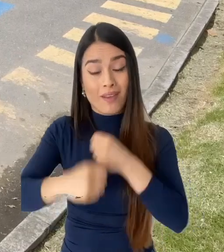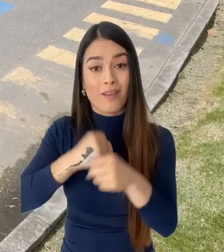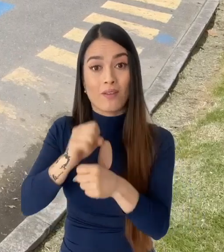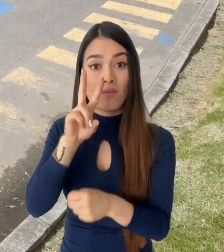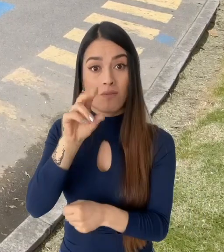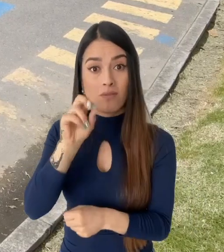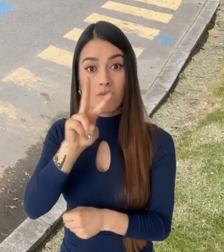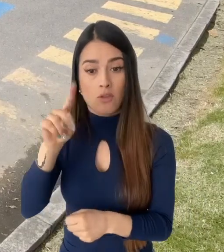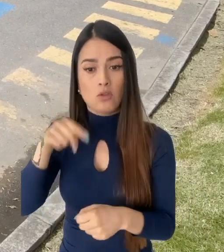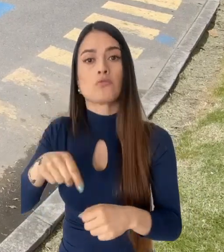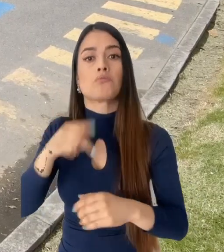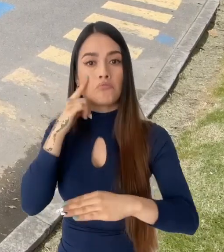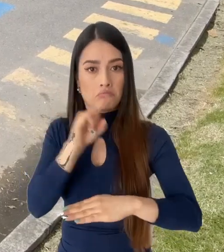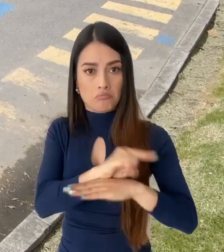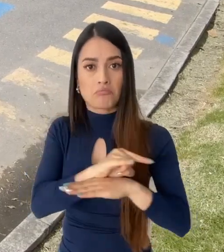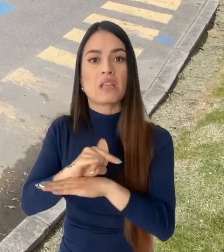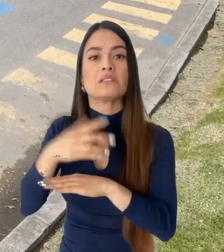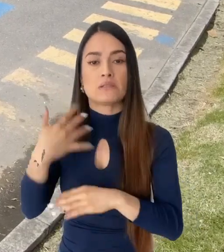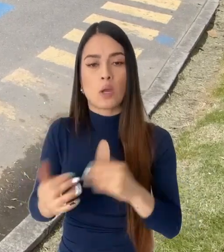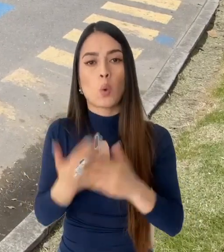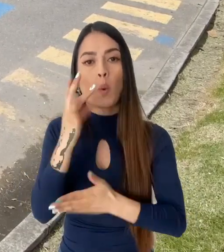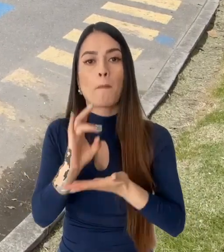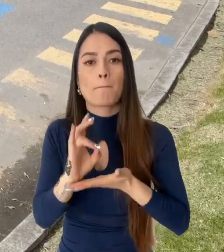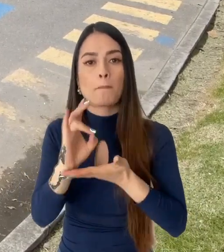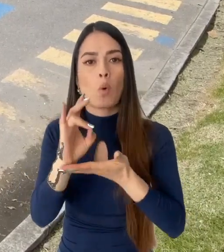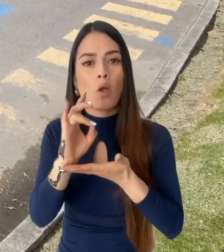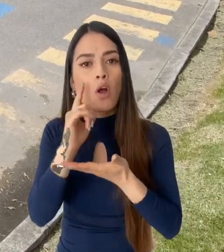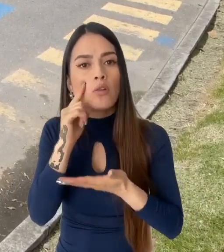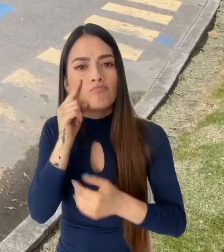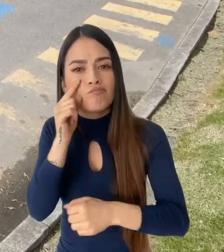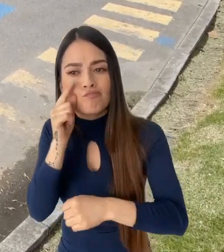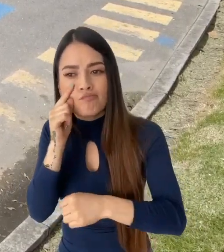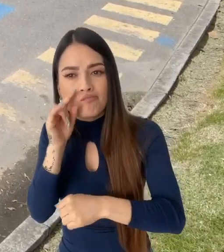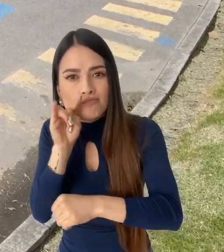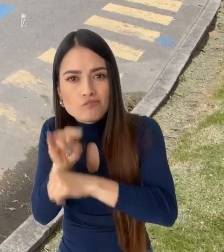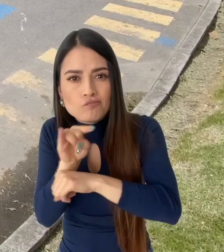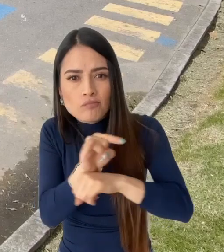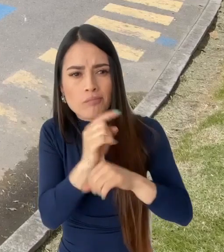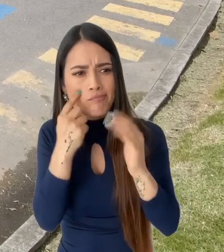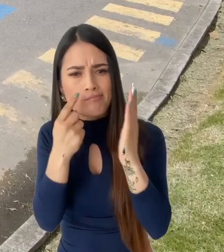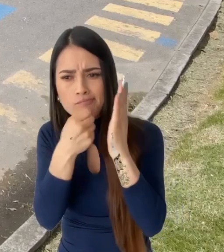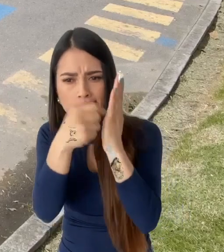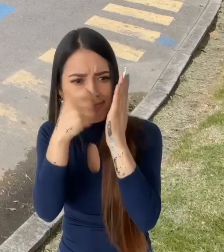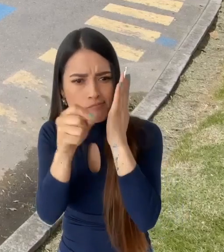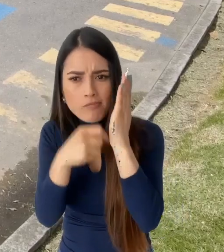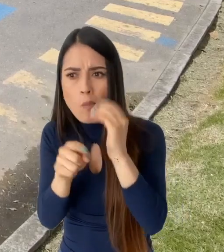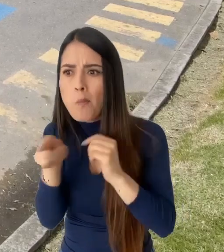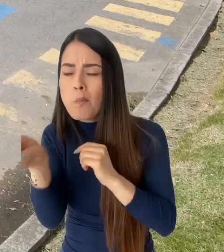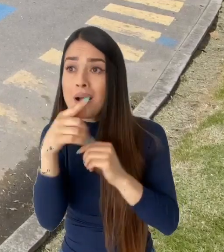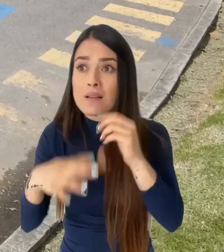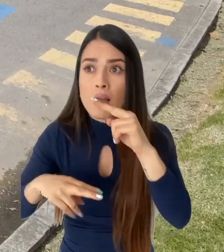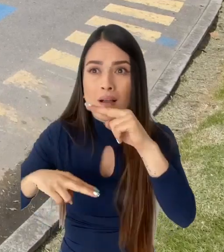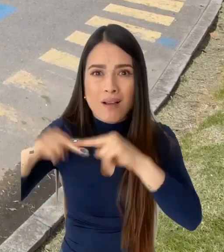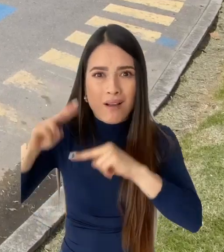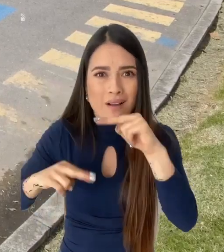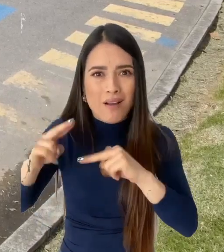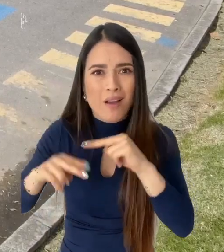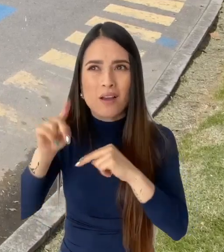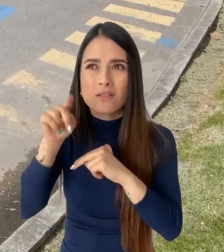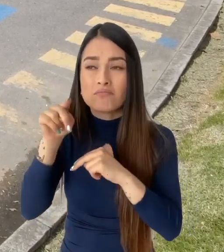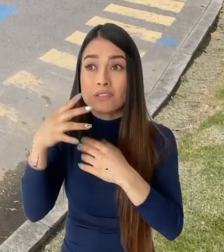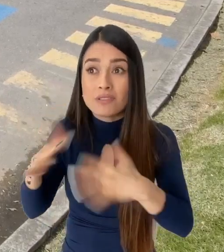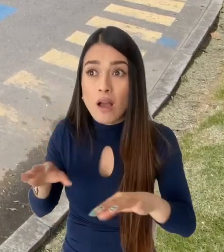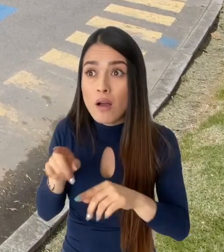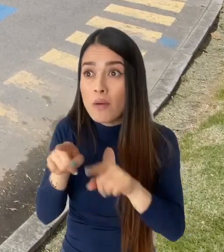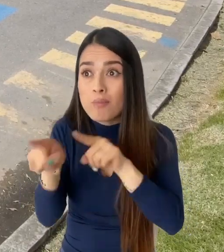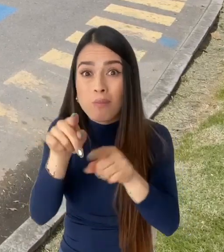posteriores 2013 y el 2022 la superintendencia de transporte implementó el modelo de supervisión con el cual